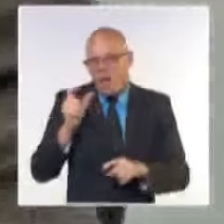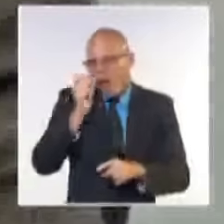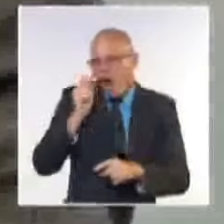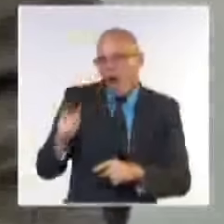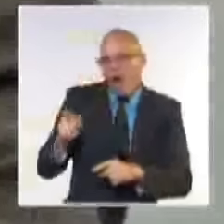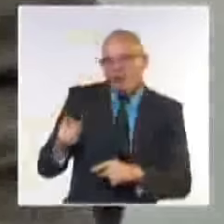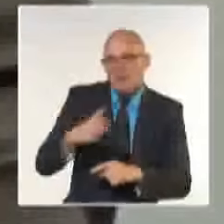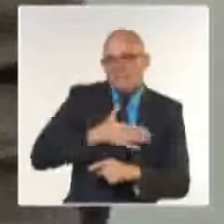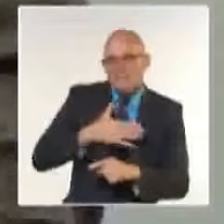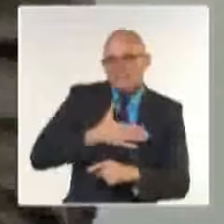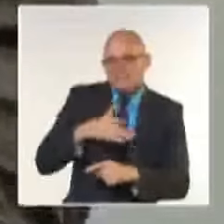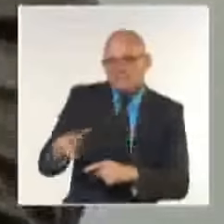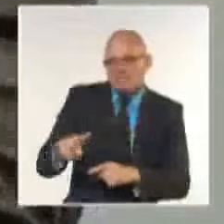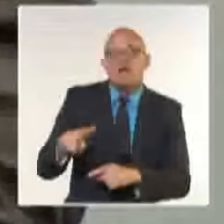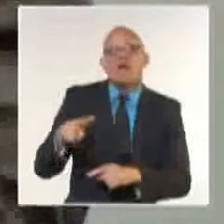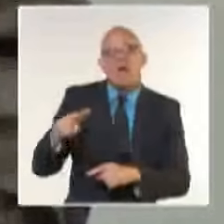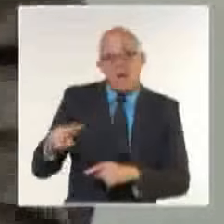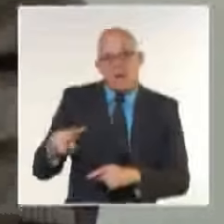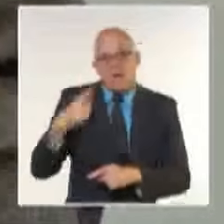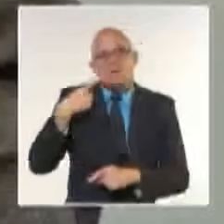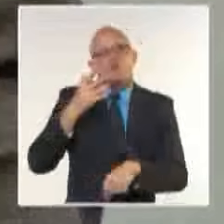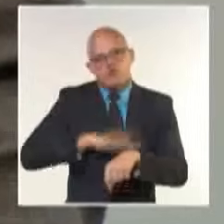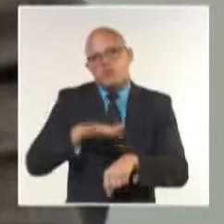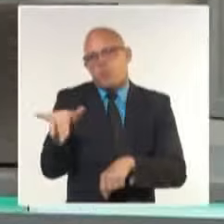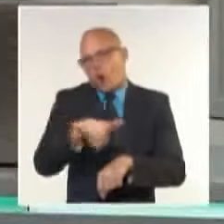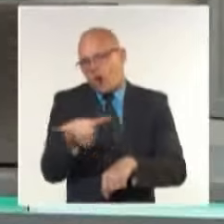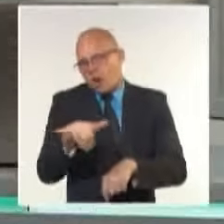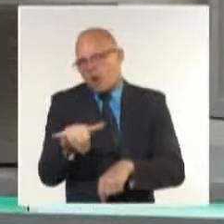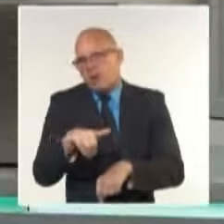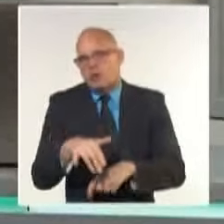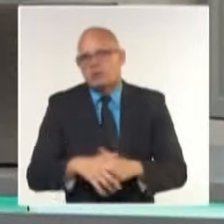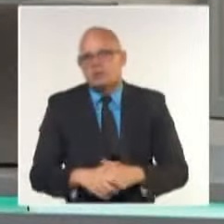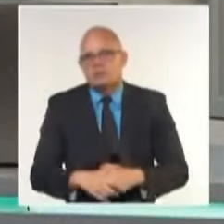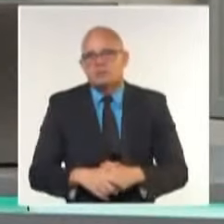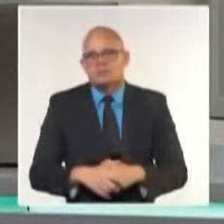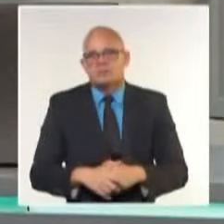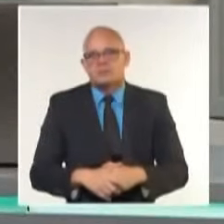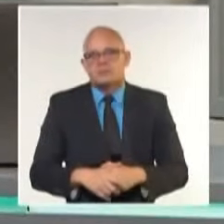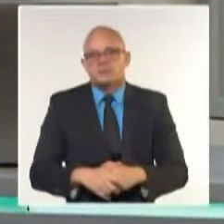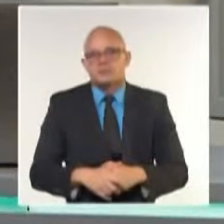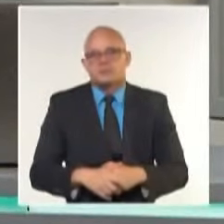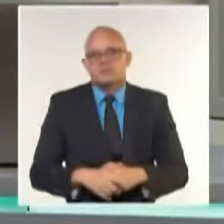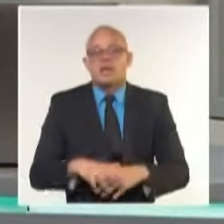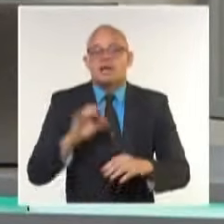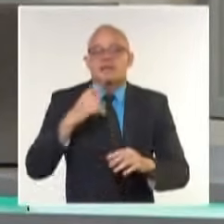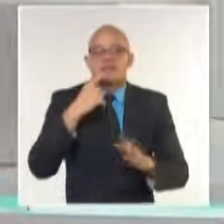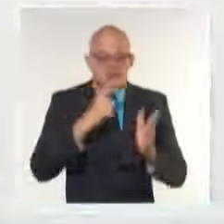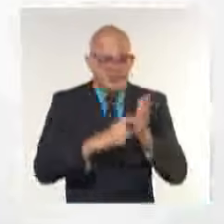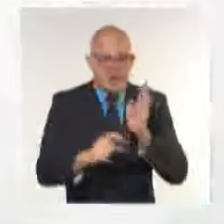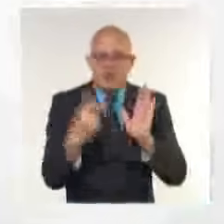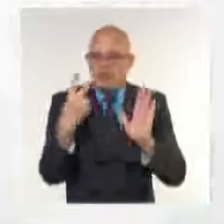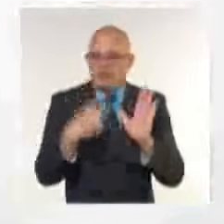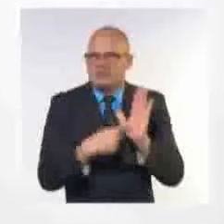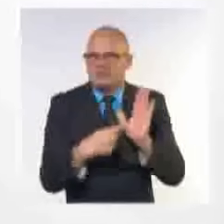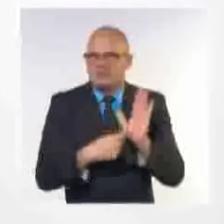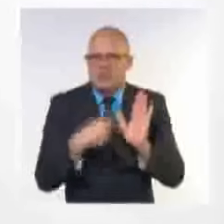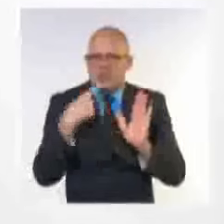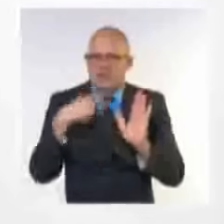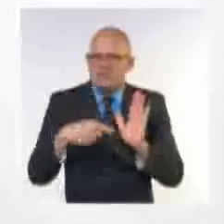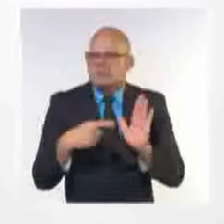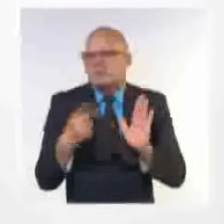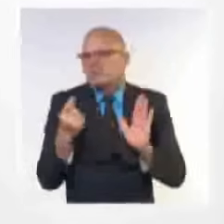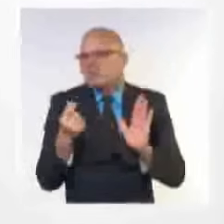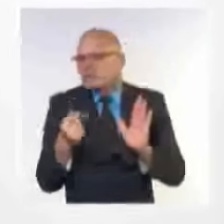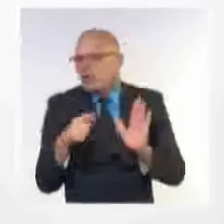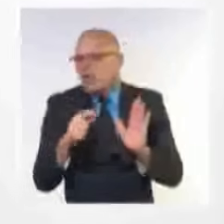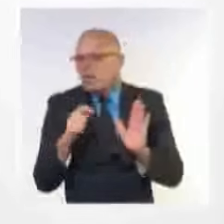de partícipe, a partir de lo que se investiga presuntamente. Dice el apartado 2 de este artículo que si los bienes apropiados son de considerable valor,